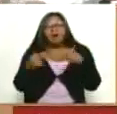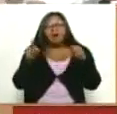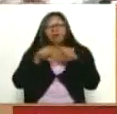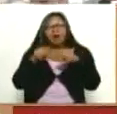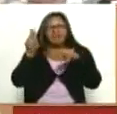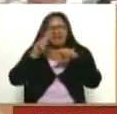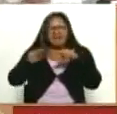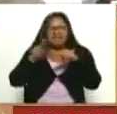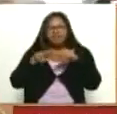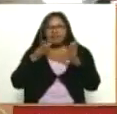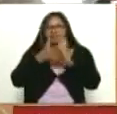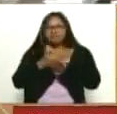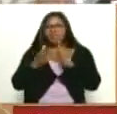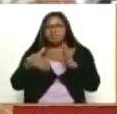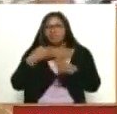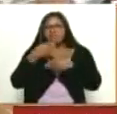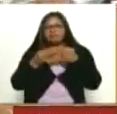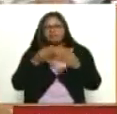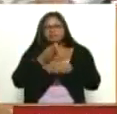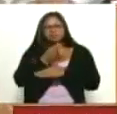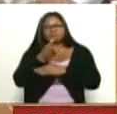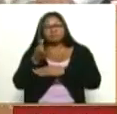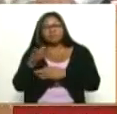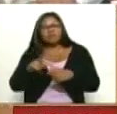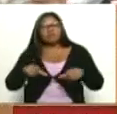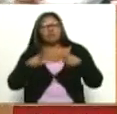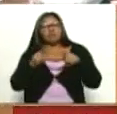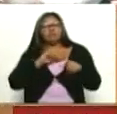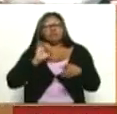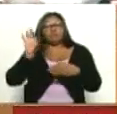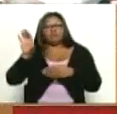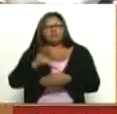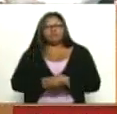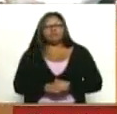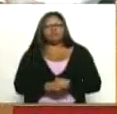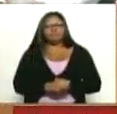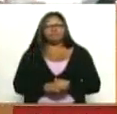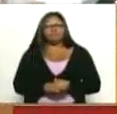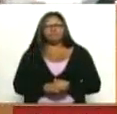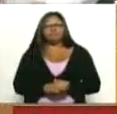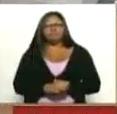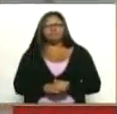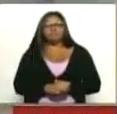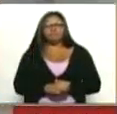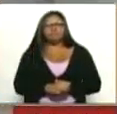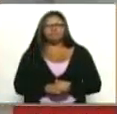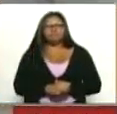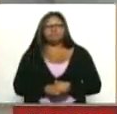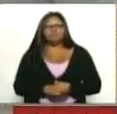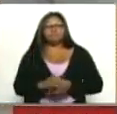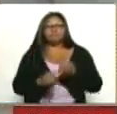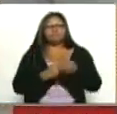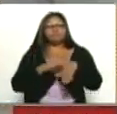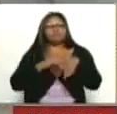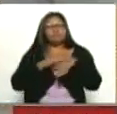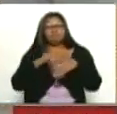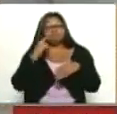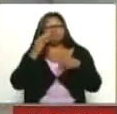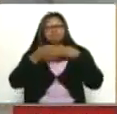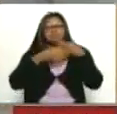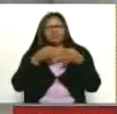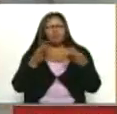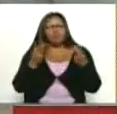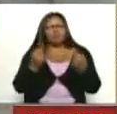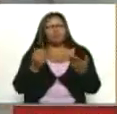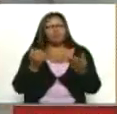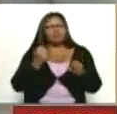infantil garantizada en cada espacio del país. Viceministra, le iba a preguntar de cuántas obras estaríamos